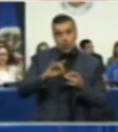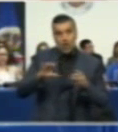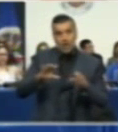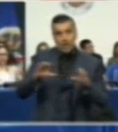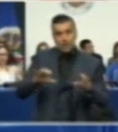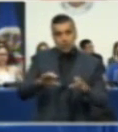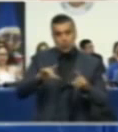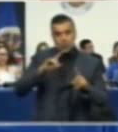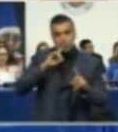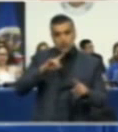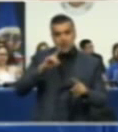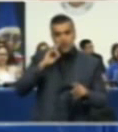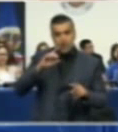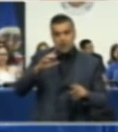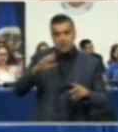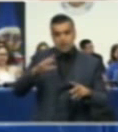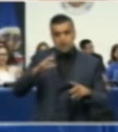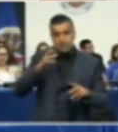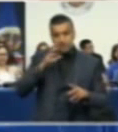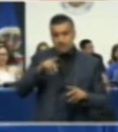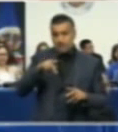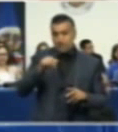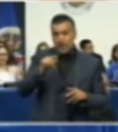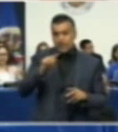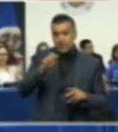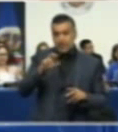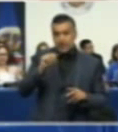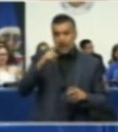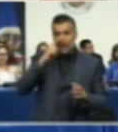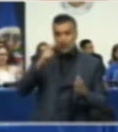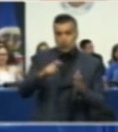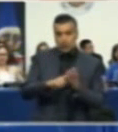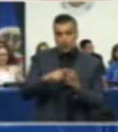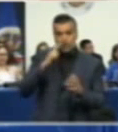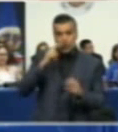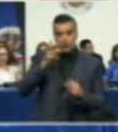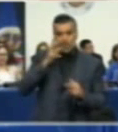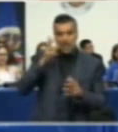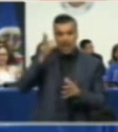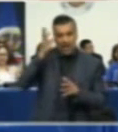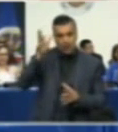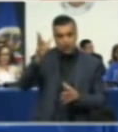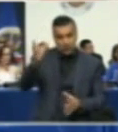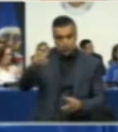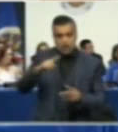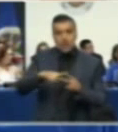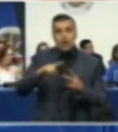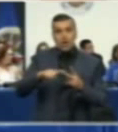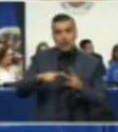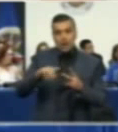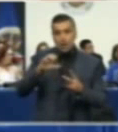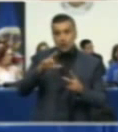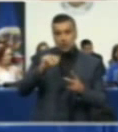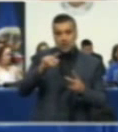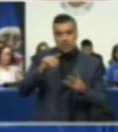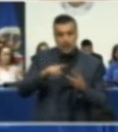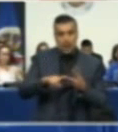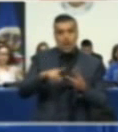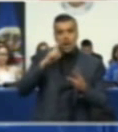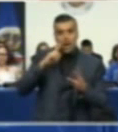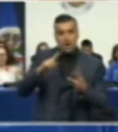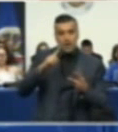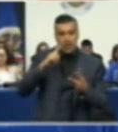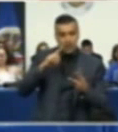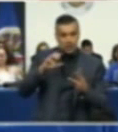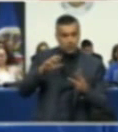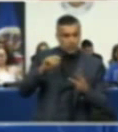acción contestataria de paternidad matrimonial, al reconocimiento por los abuelos, a la procedencia de la curatela, a la